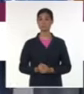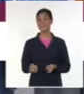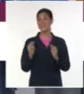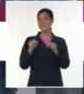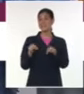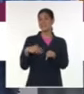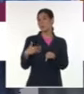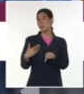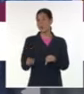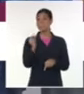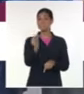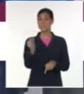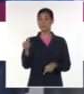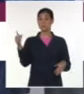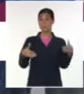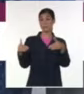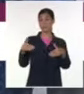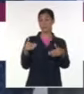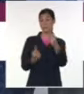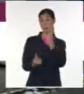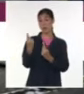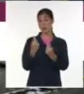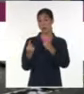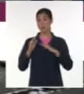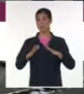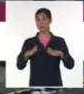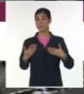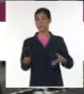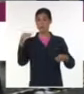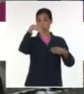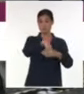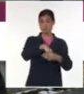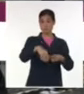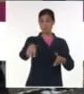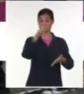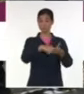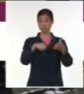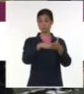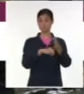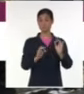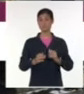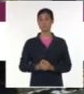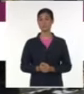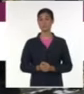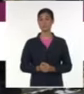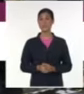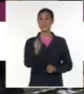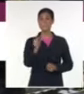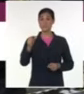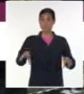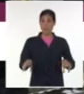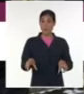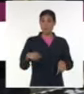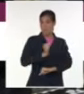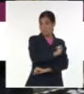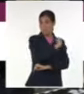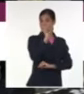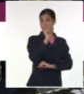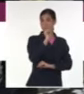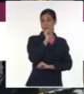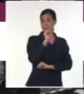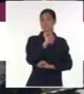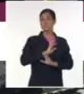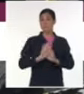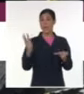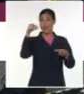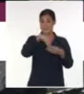haya personas esperando para depositar el sufragio. Quienes resulten ganadores se sumarán a los candidatos ya definidos